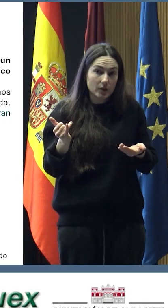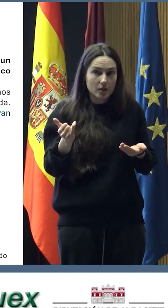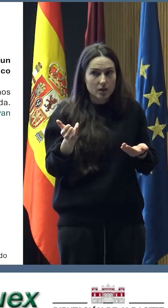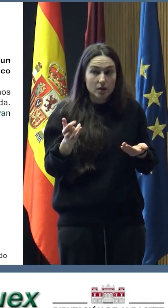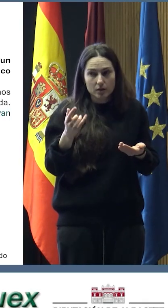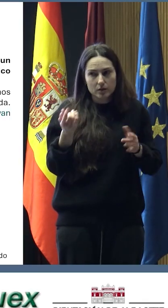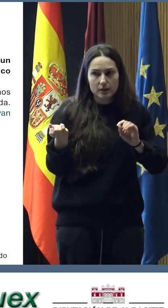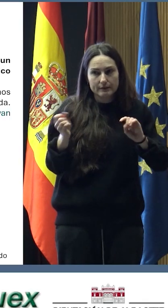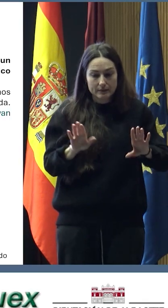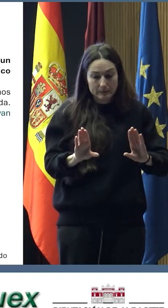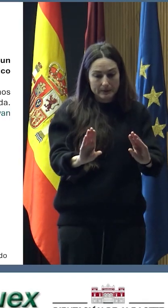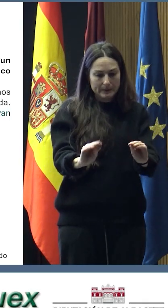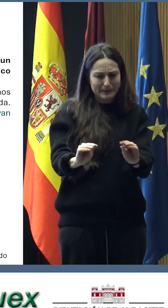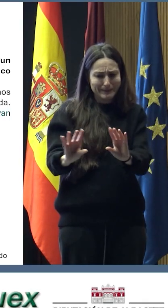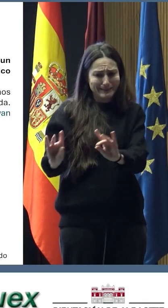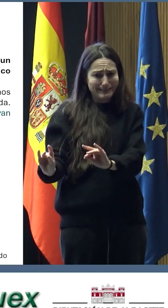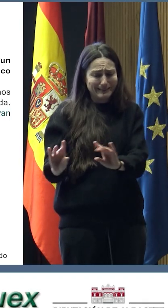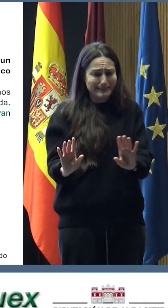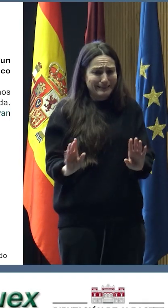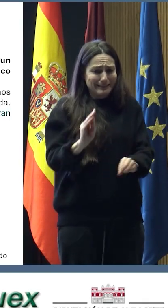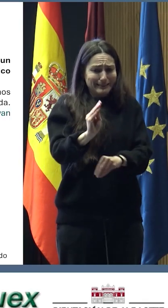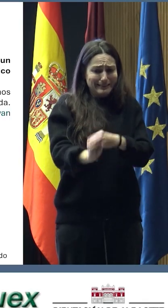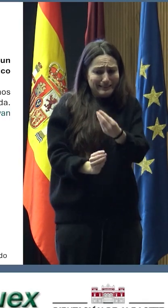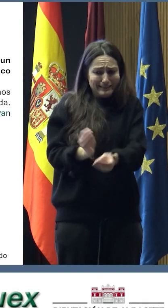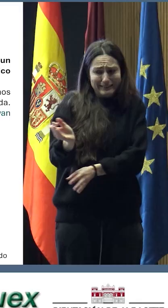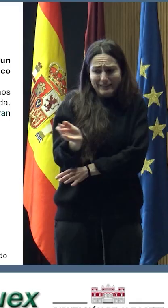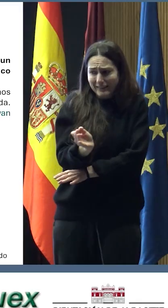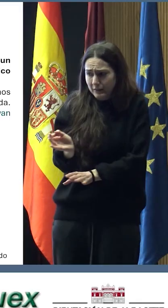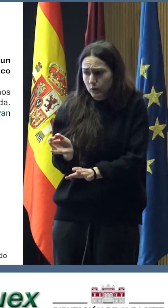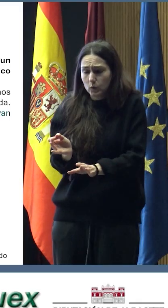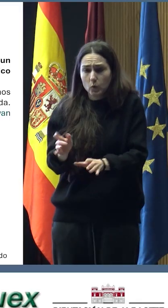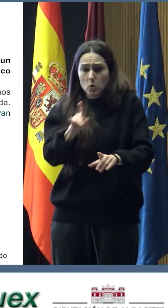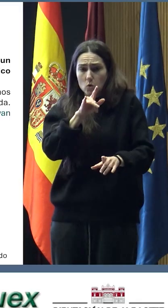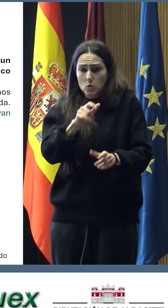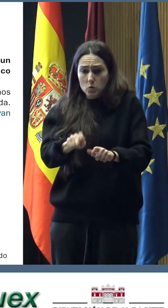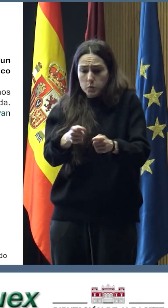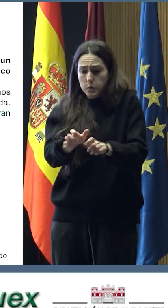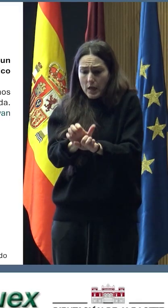reparo que si tocar, qué hago, le puedo causar daño.